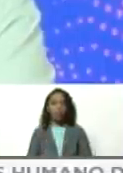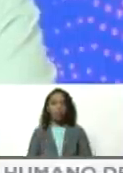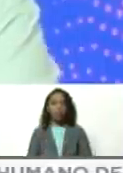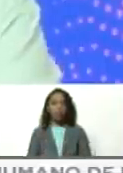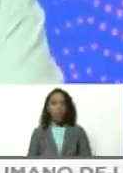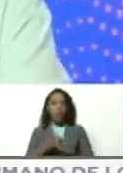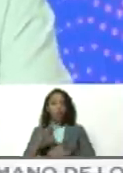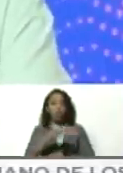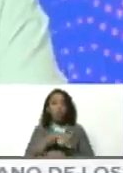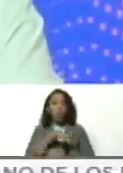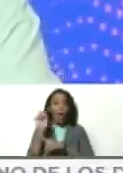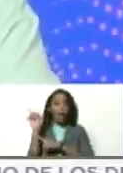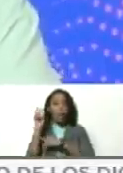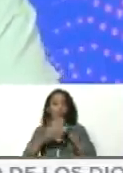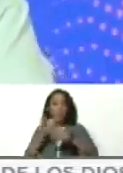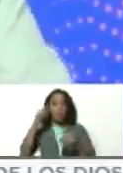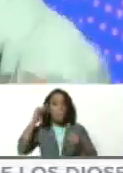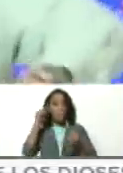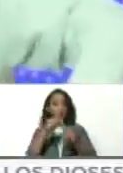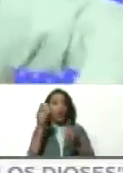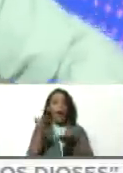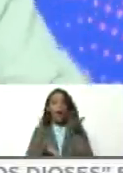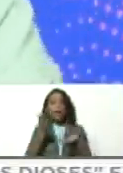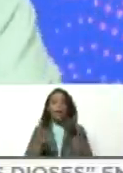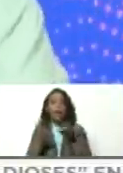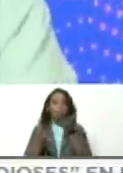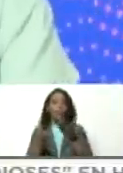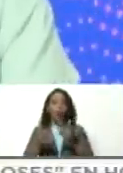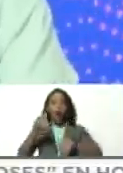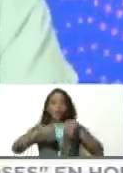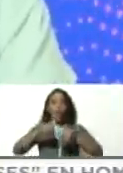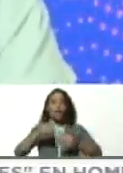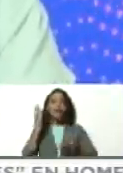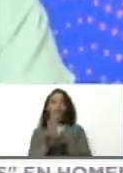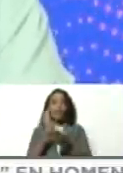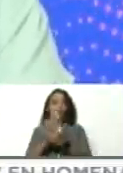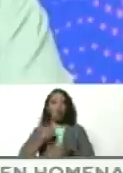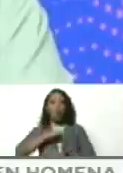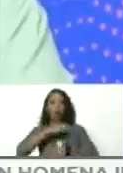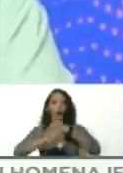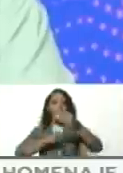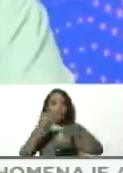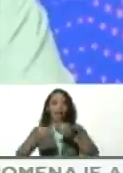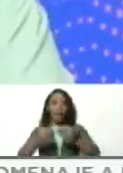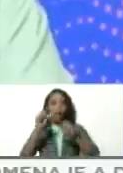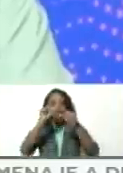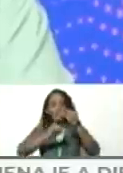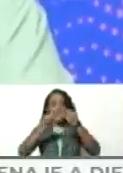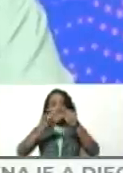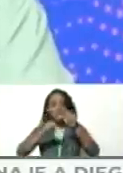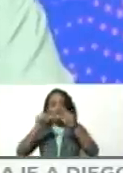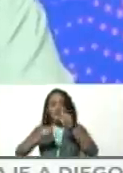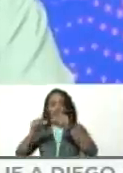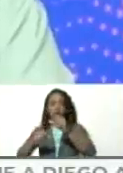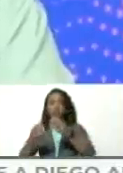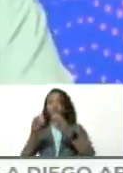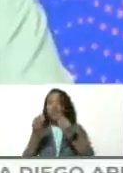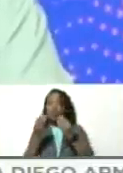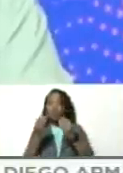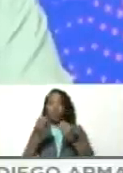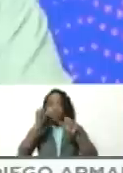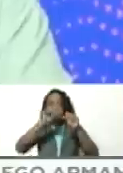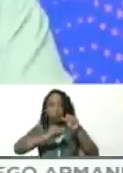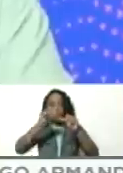todo esto, bueno, está siendo objeto de un balance electoral minucioso, como siempre nosotros hacemos, minucioso, muy